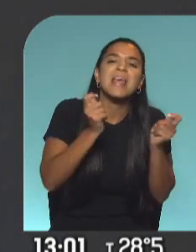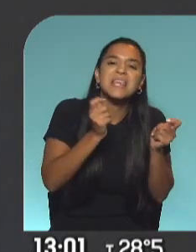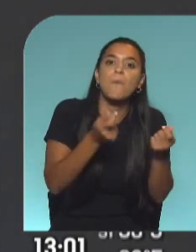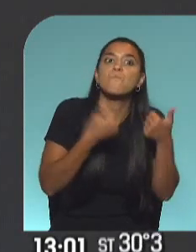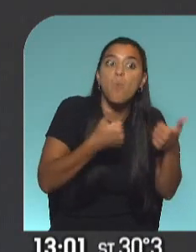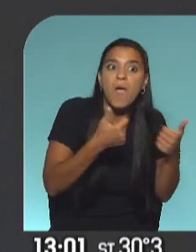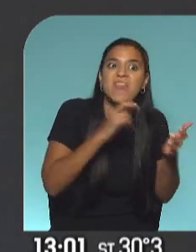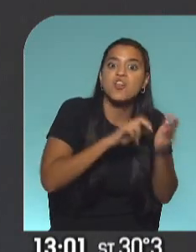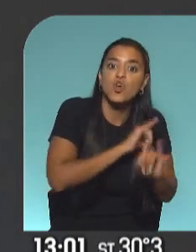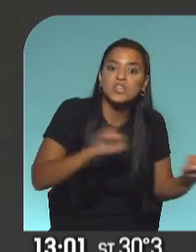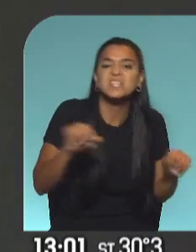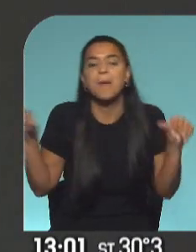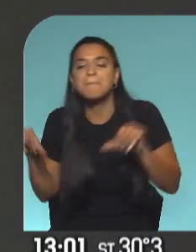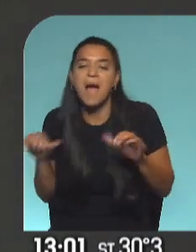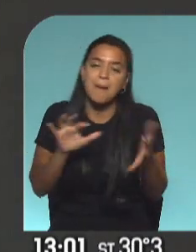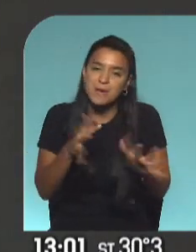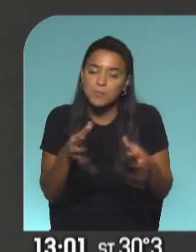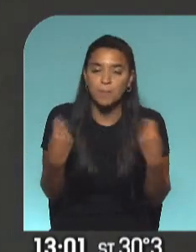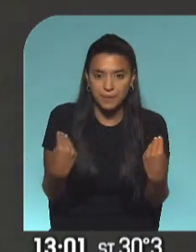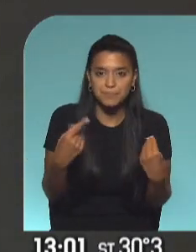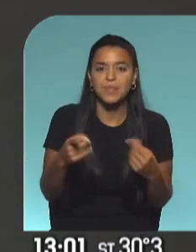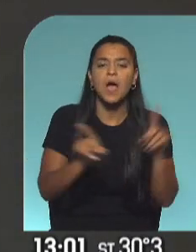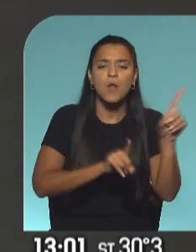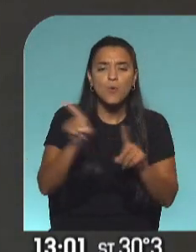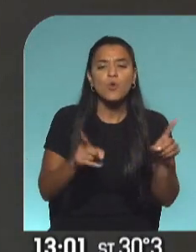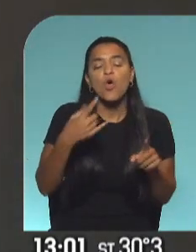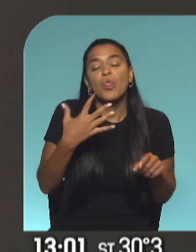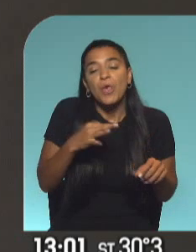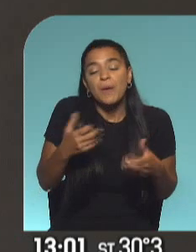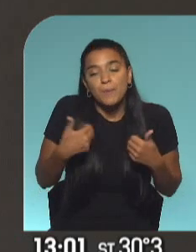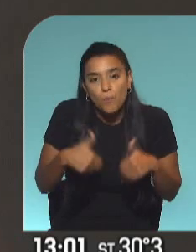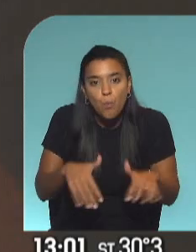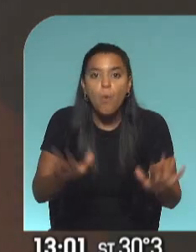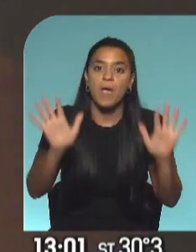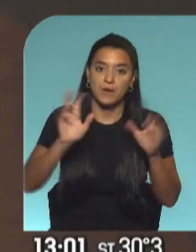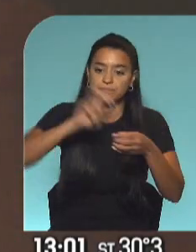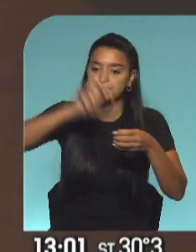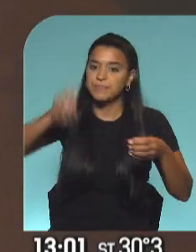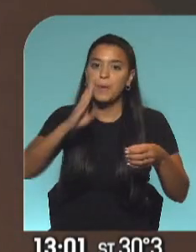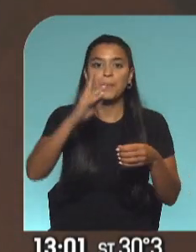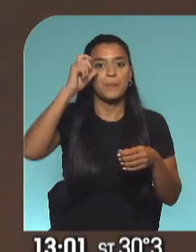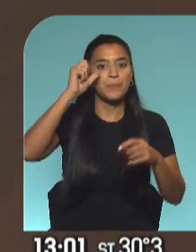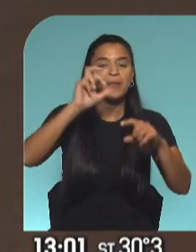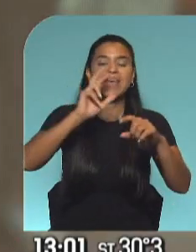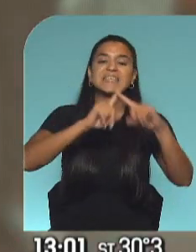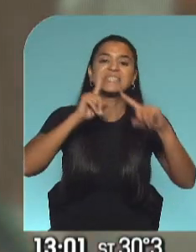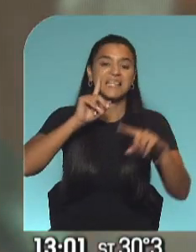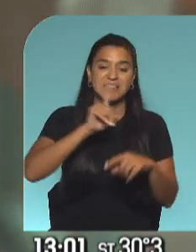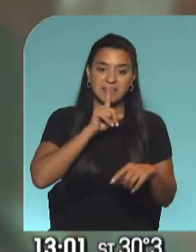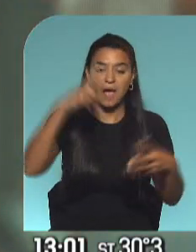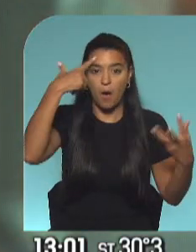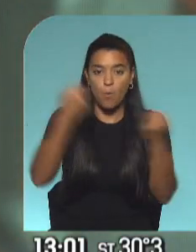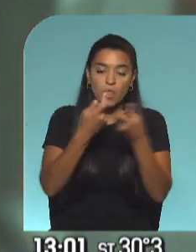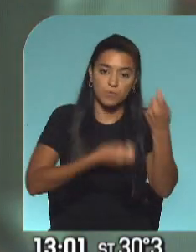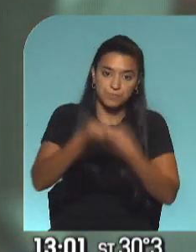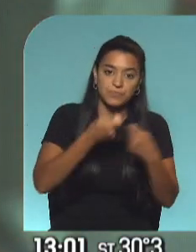esta noticia, o no mala, pero regular. Quienes tuvieron que ceder un poco para finalizar en este acuerdo comercial entre el Reino Unido